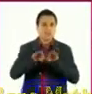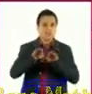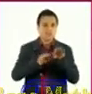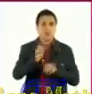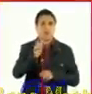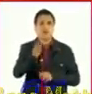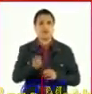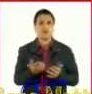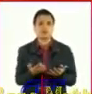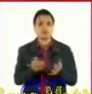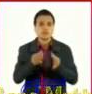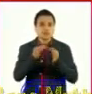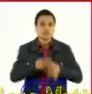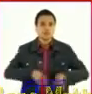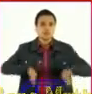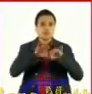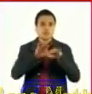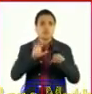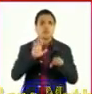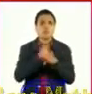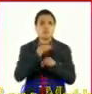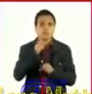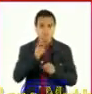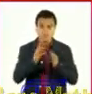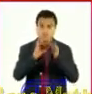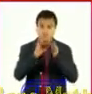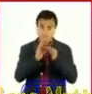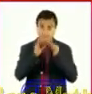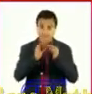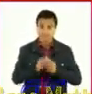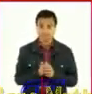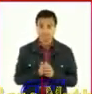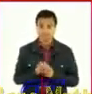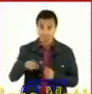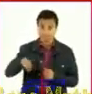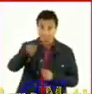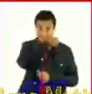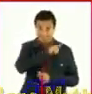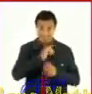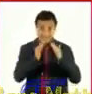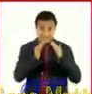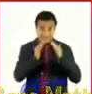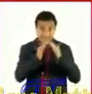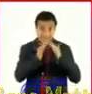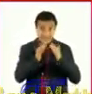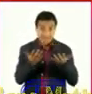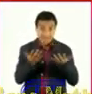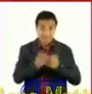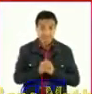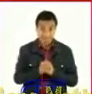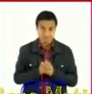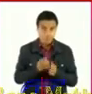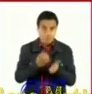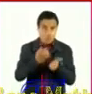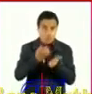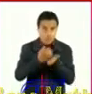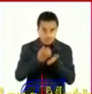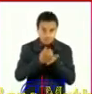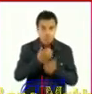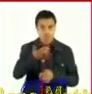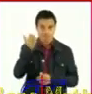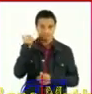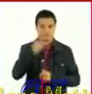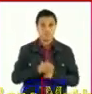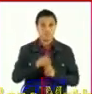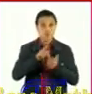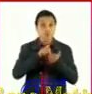es su importancia? Será un gusto. Y ustedes allá en casa, alisten su confiable libreta de apuntes y su